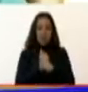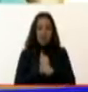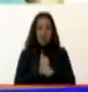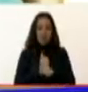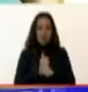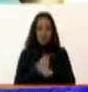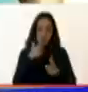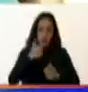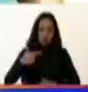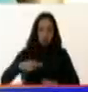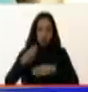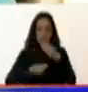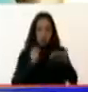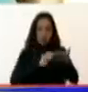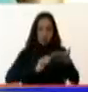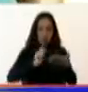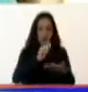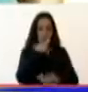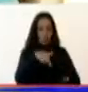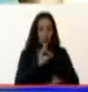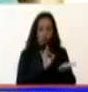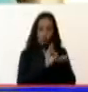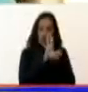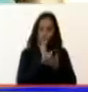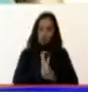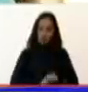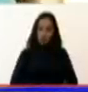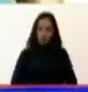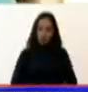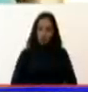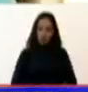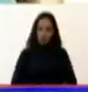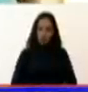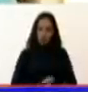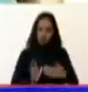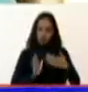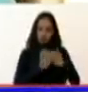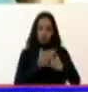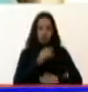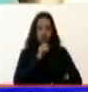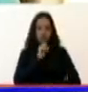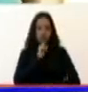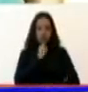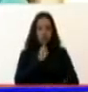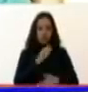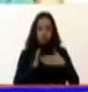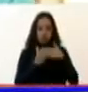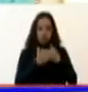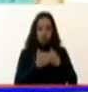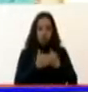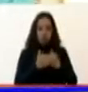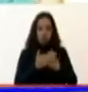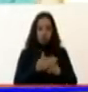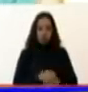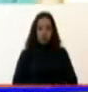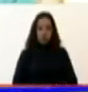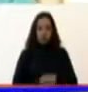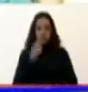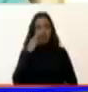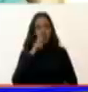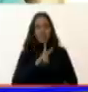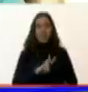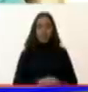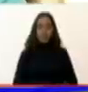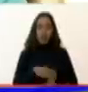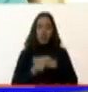hoy, lo expulsó. Censura, censura, para que ustedes vean cómo